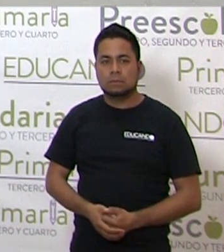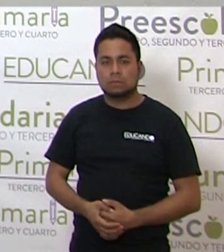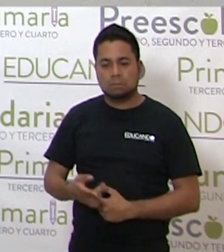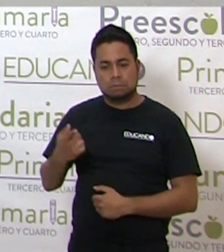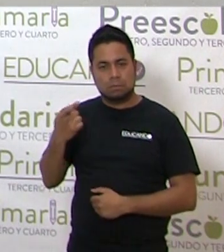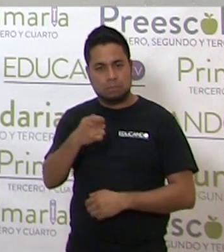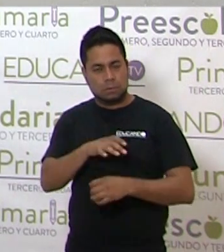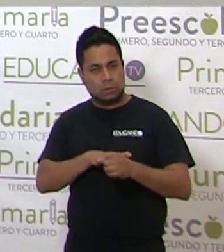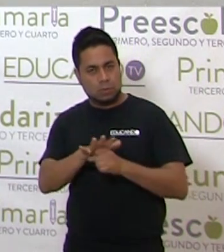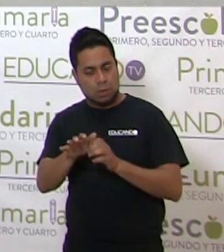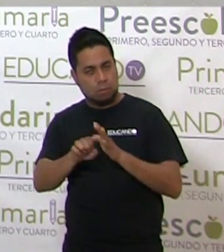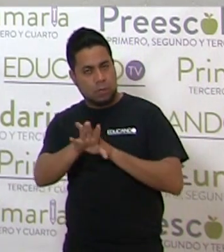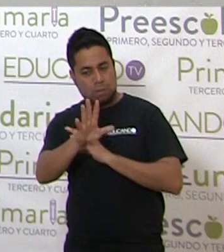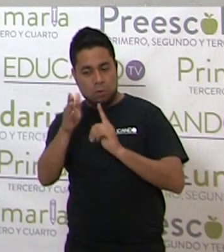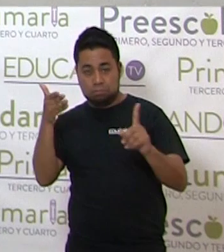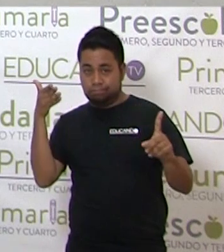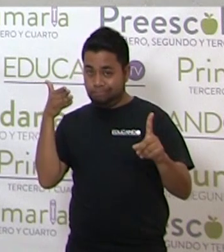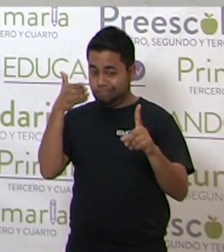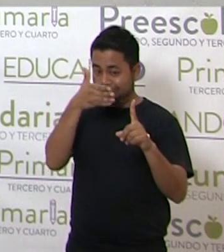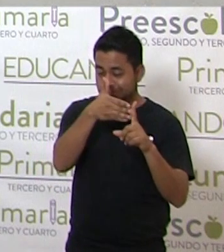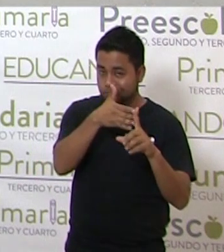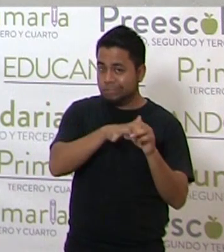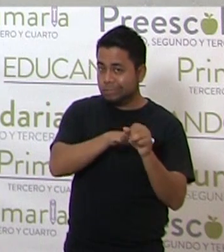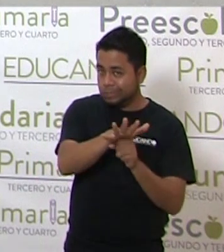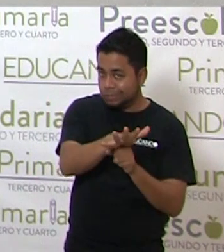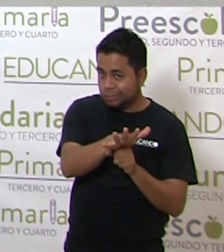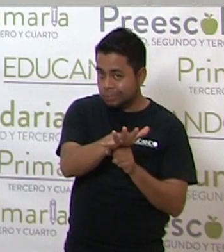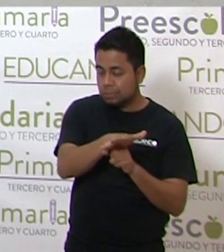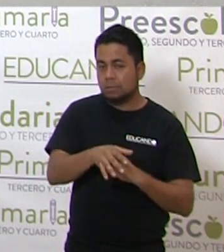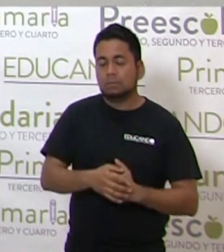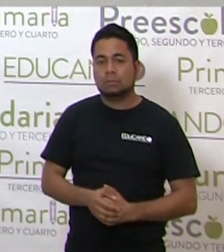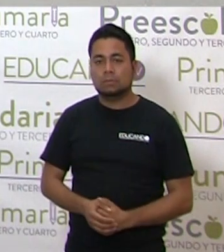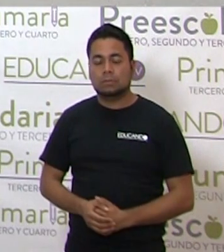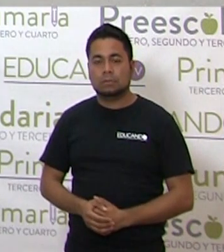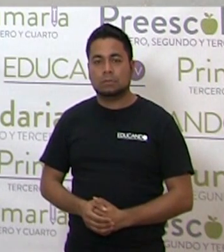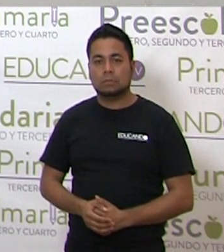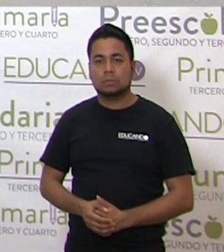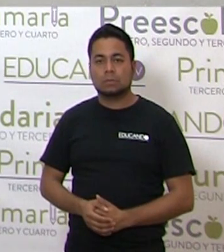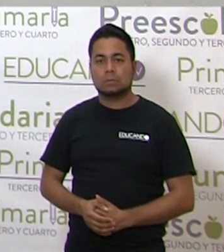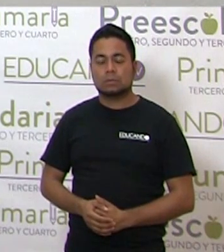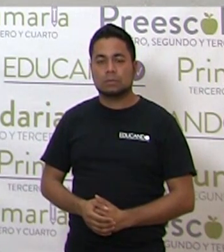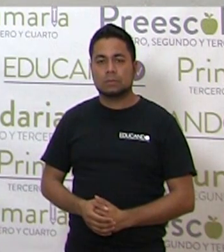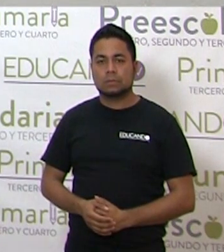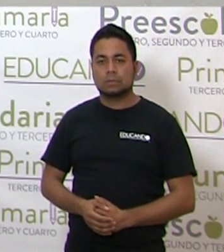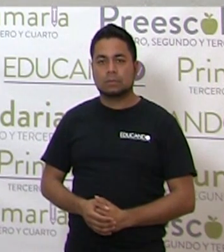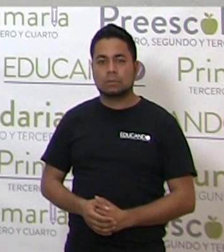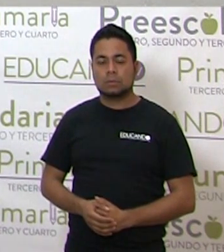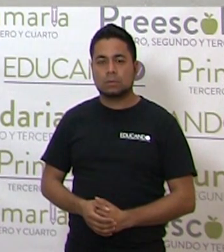¿Cuál es su finalidad u objetivo?